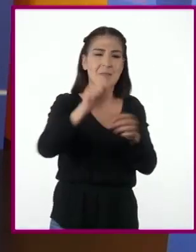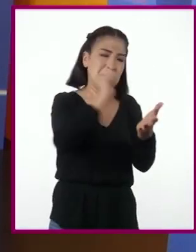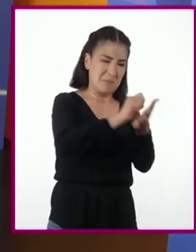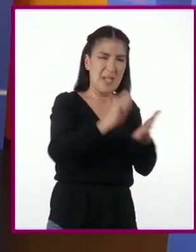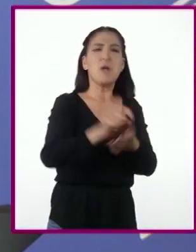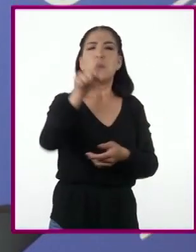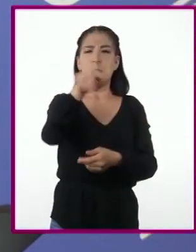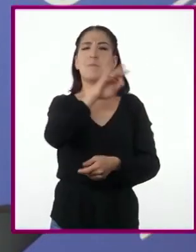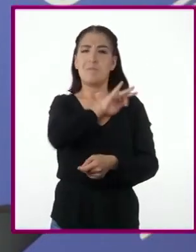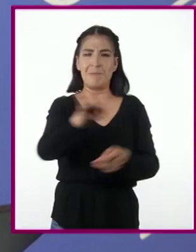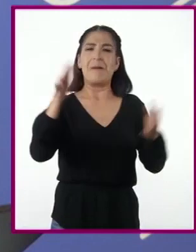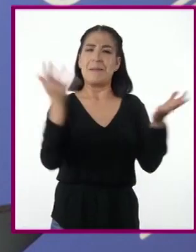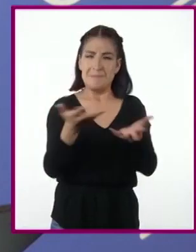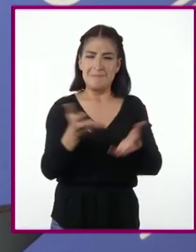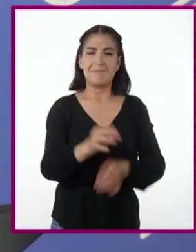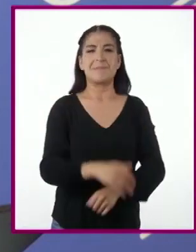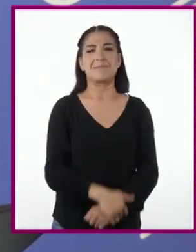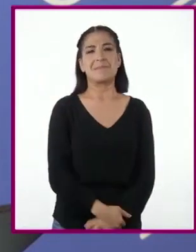hacerlo.